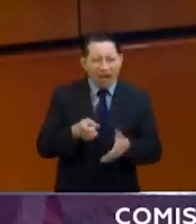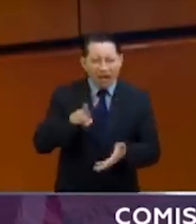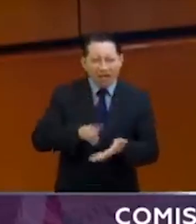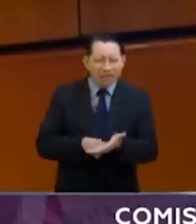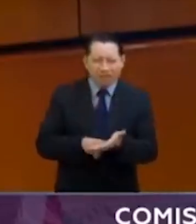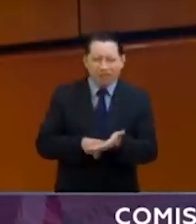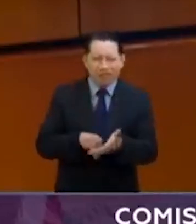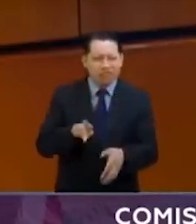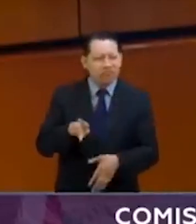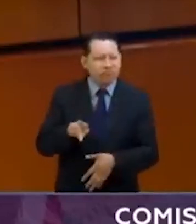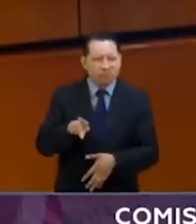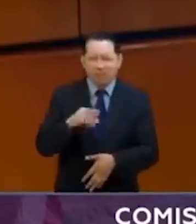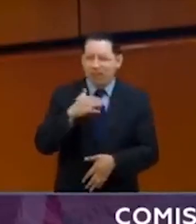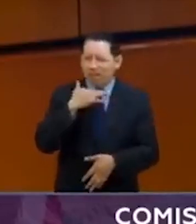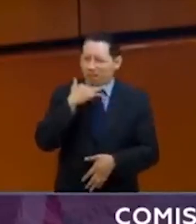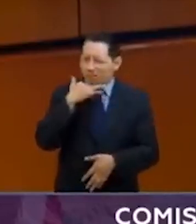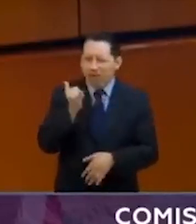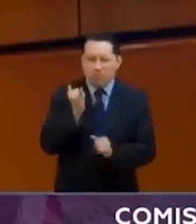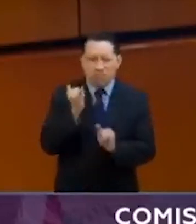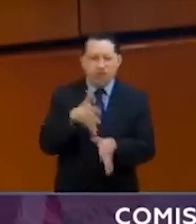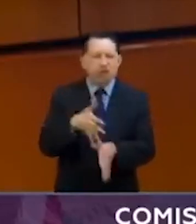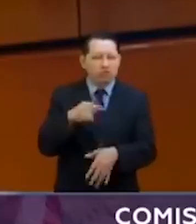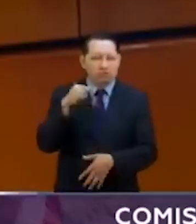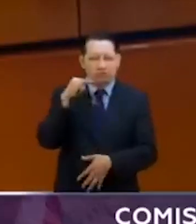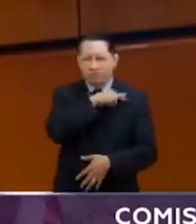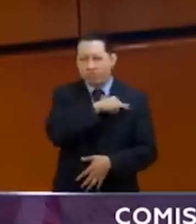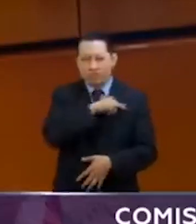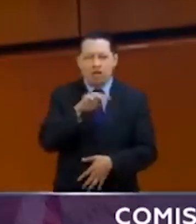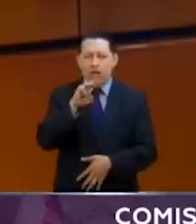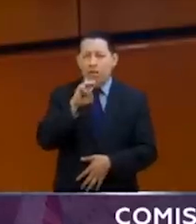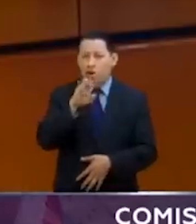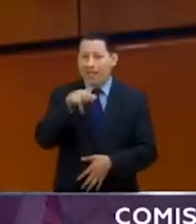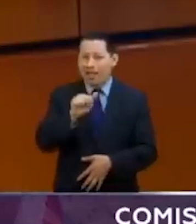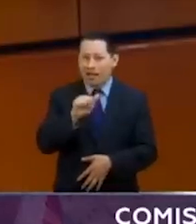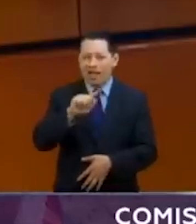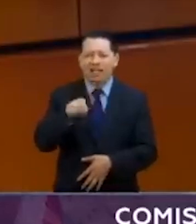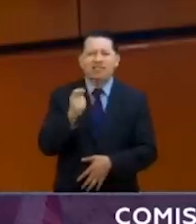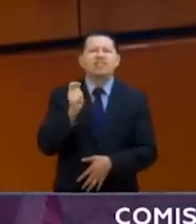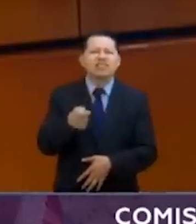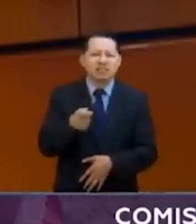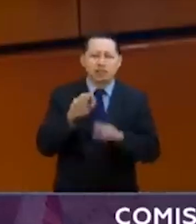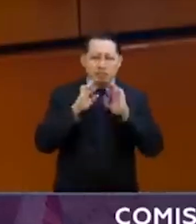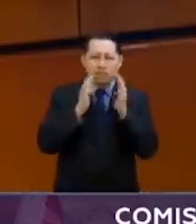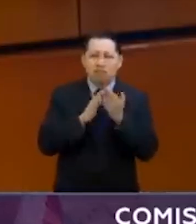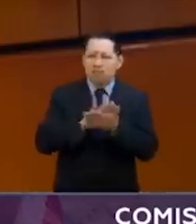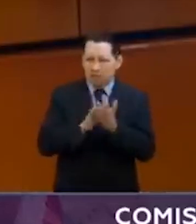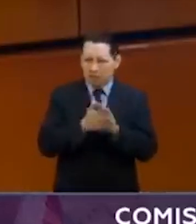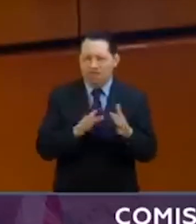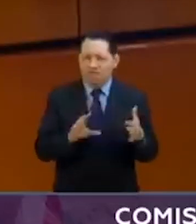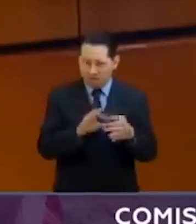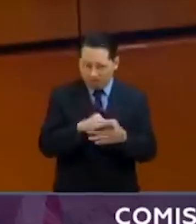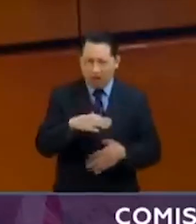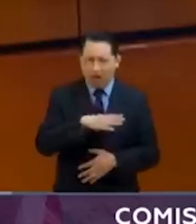unos hipócritas porque morena es el brazo político del crimen organizado